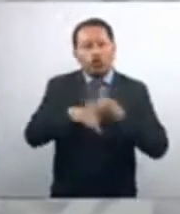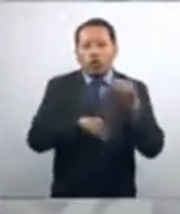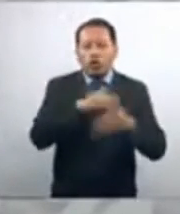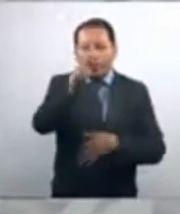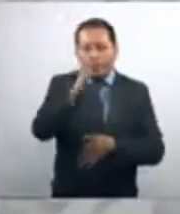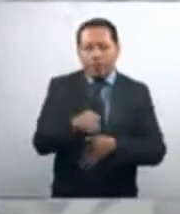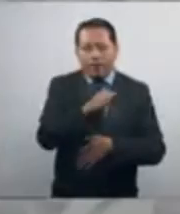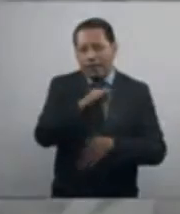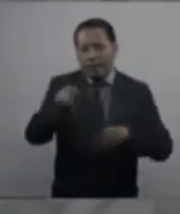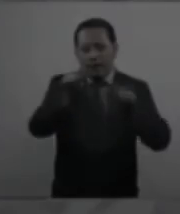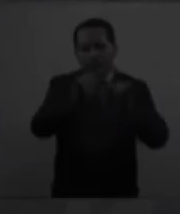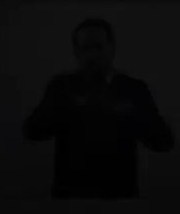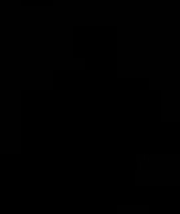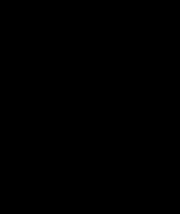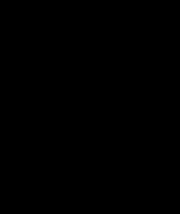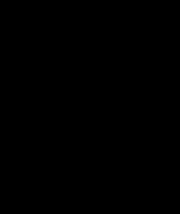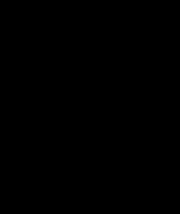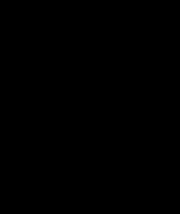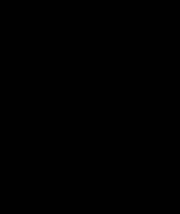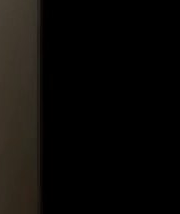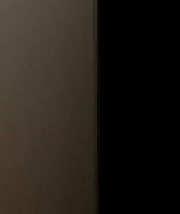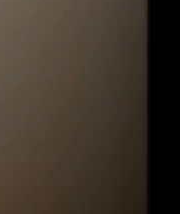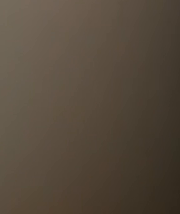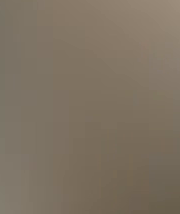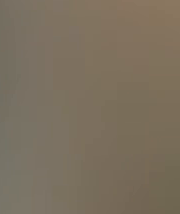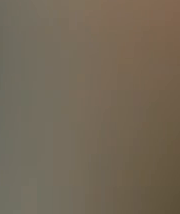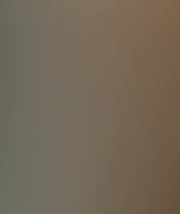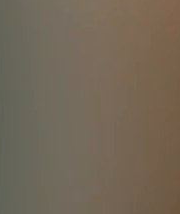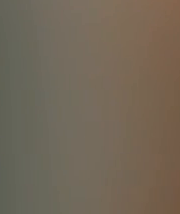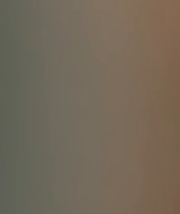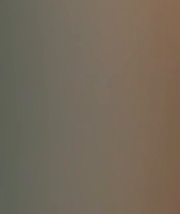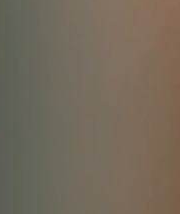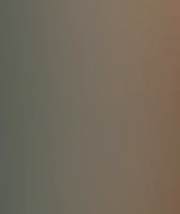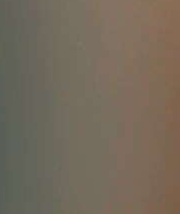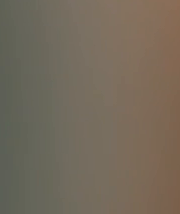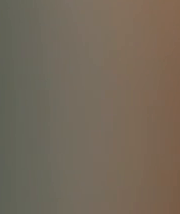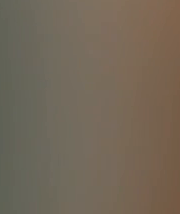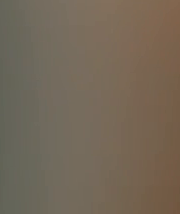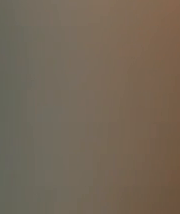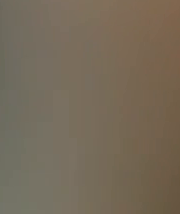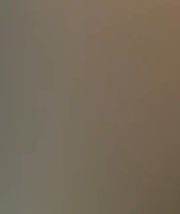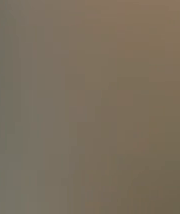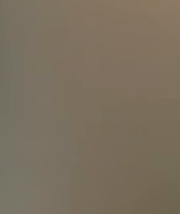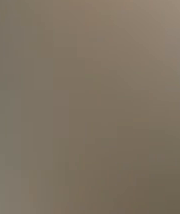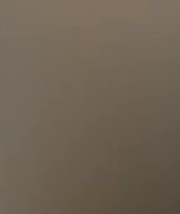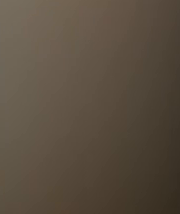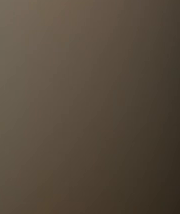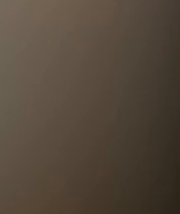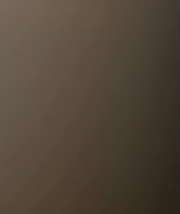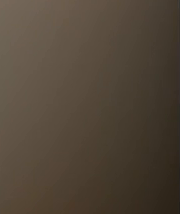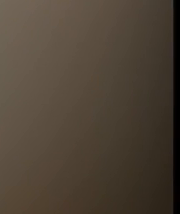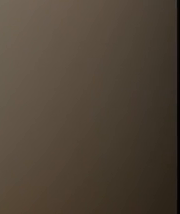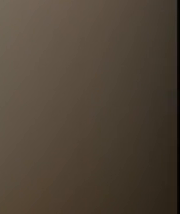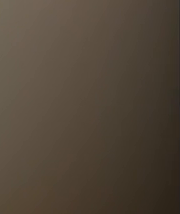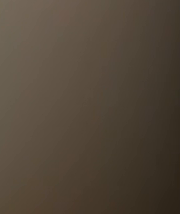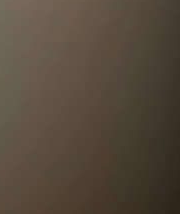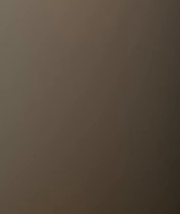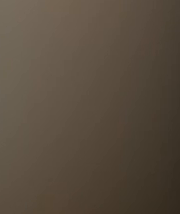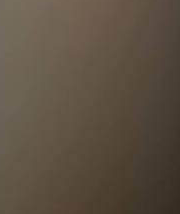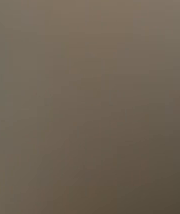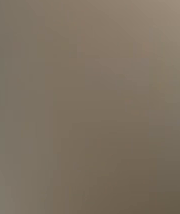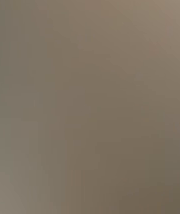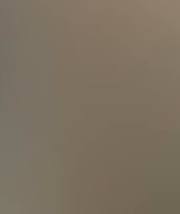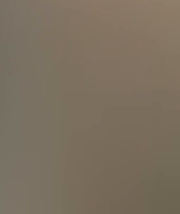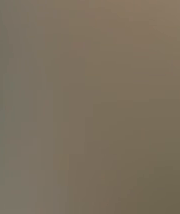salud. Gracias. Bueno, mis chamacos, ahí la tienen. La diputada